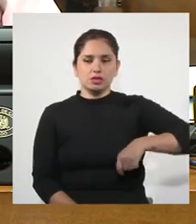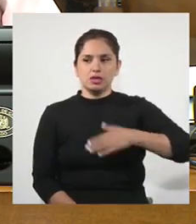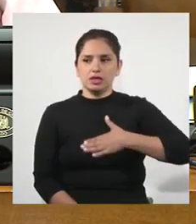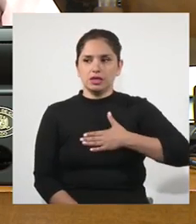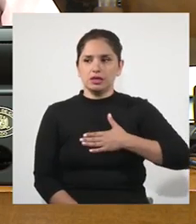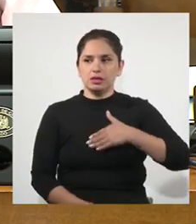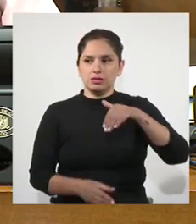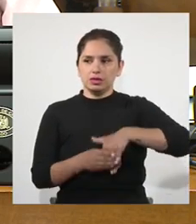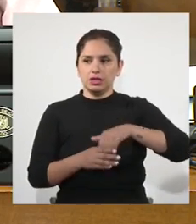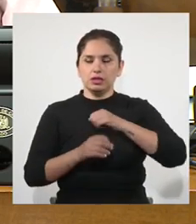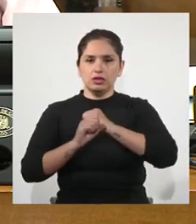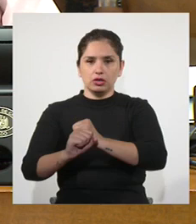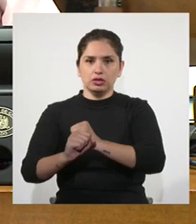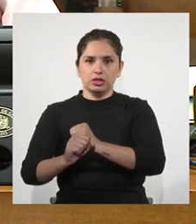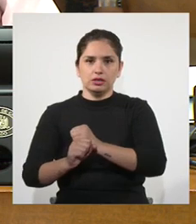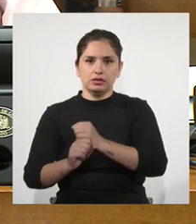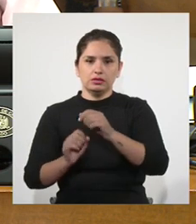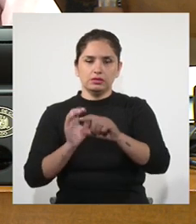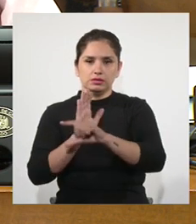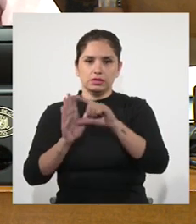partida.